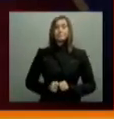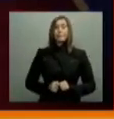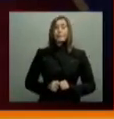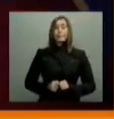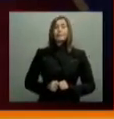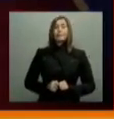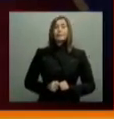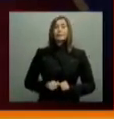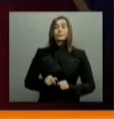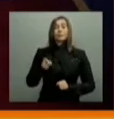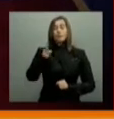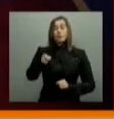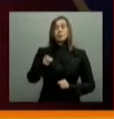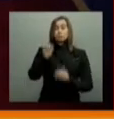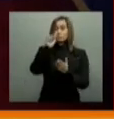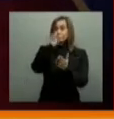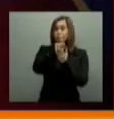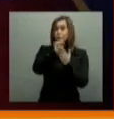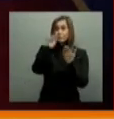bueno